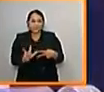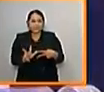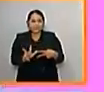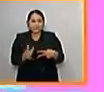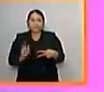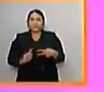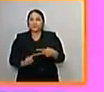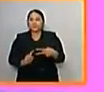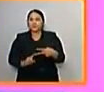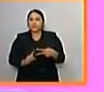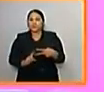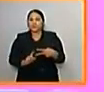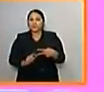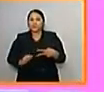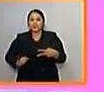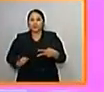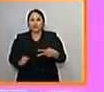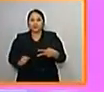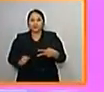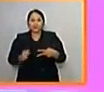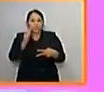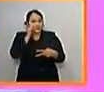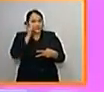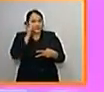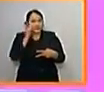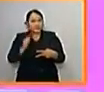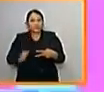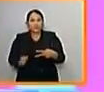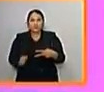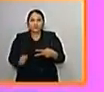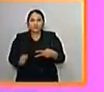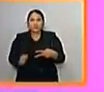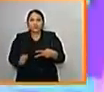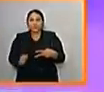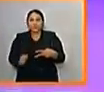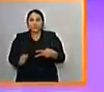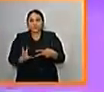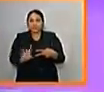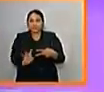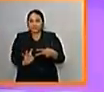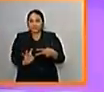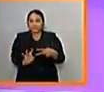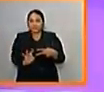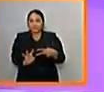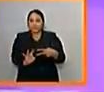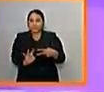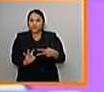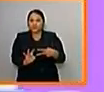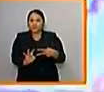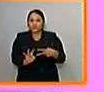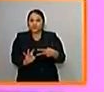03, segundo número. Atentos, con su primer dígito, 8, siguiente dígito.